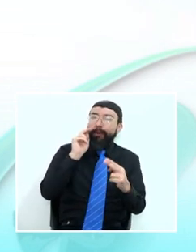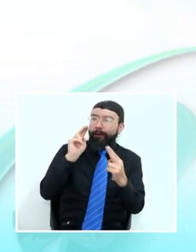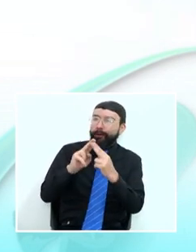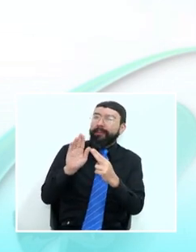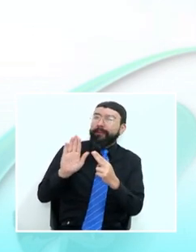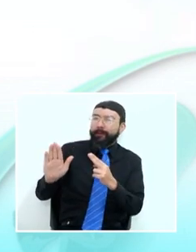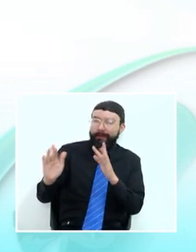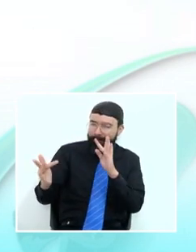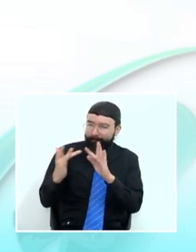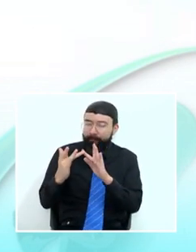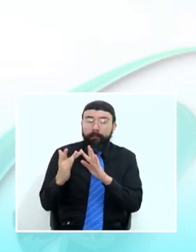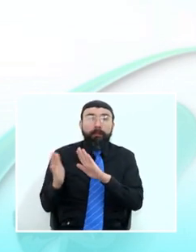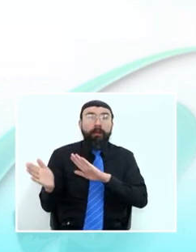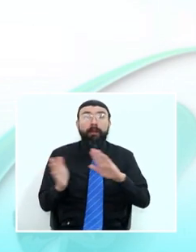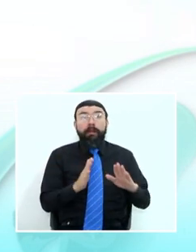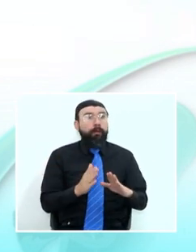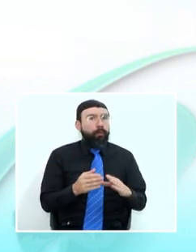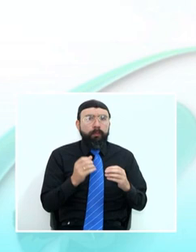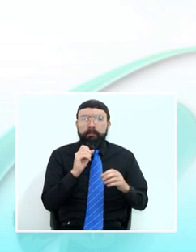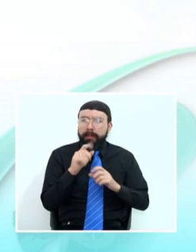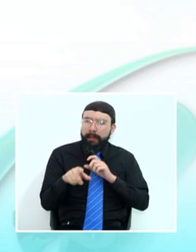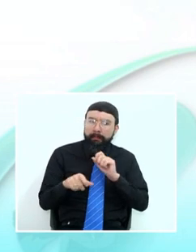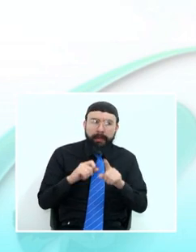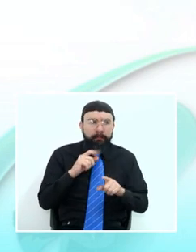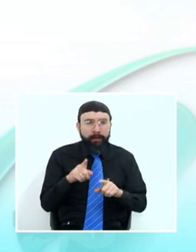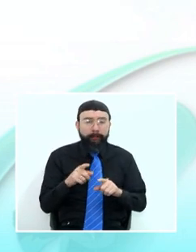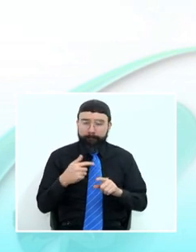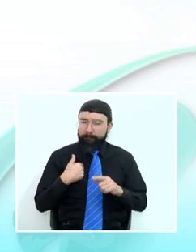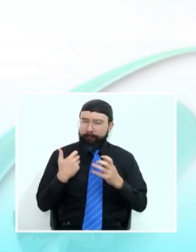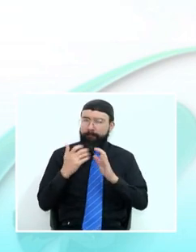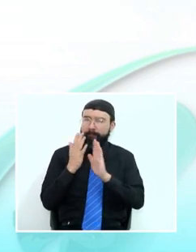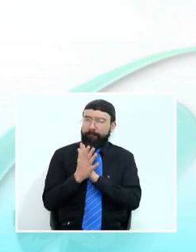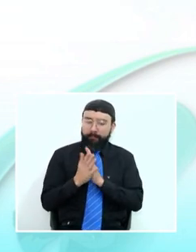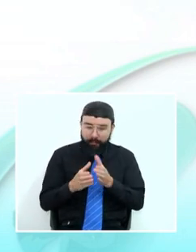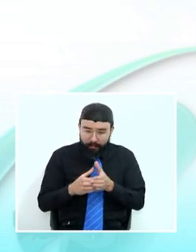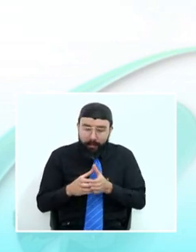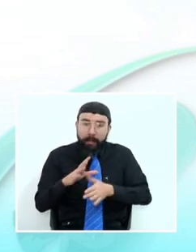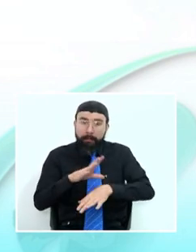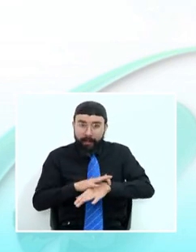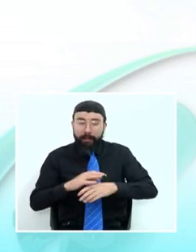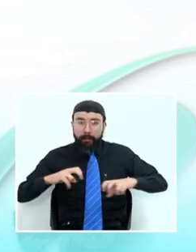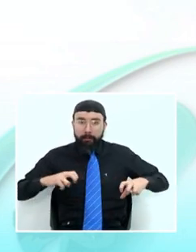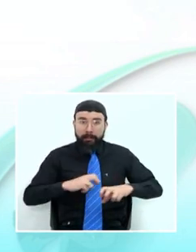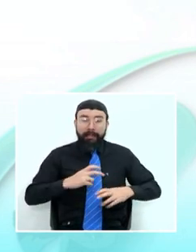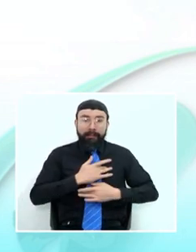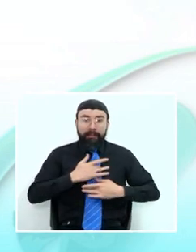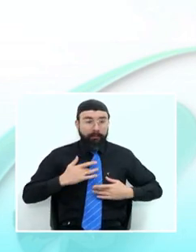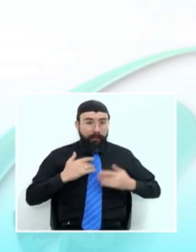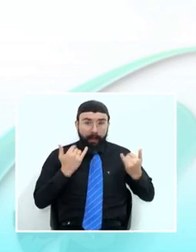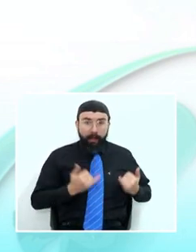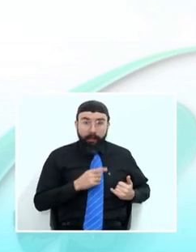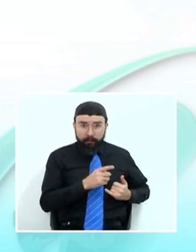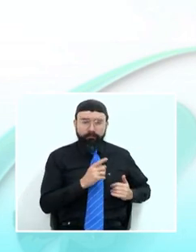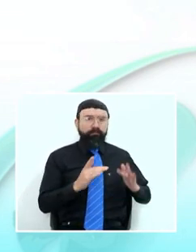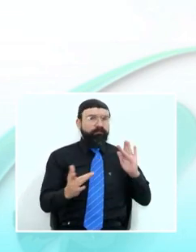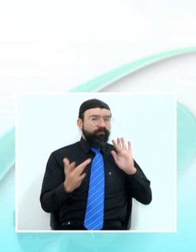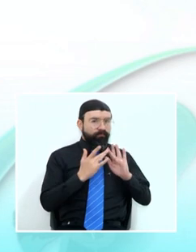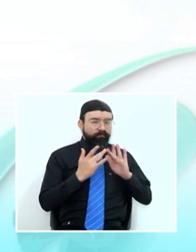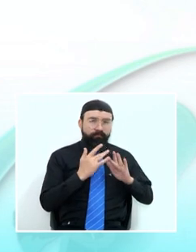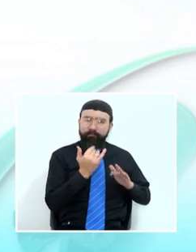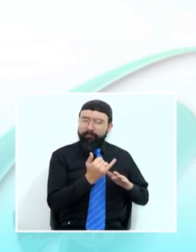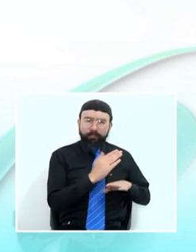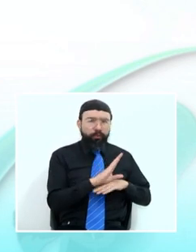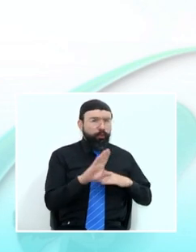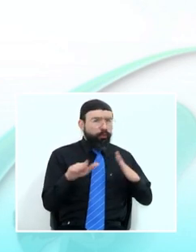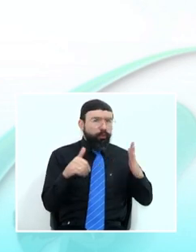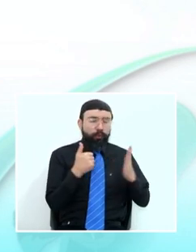aquí empiezan a haber muchas y muchas preguntas. Quiero contarles que el equipo de médicos del Parque de la Salud en este momento están conectados, todos los